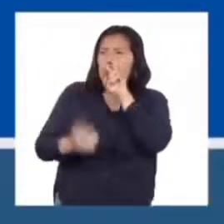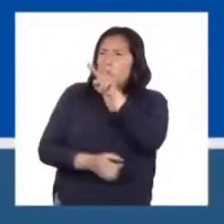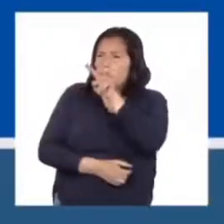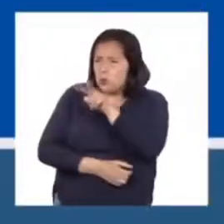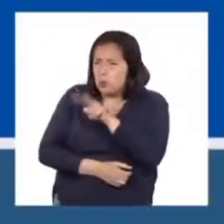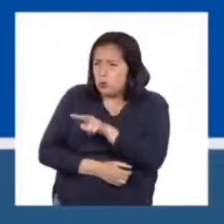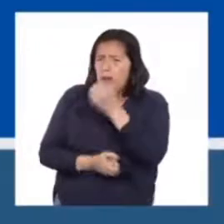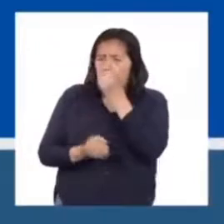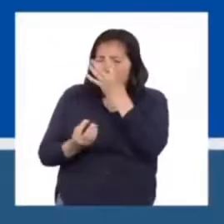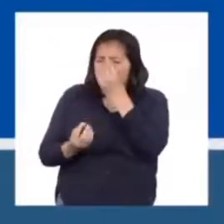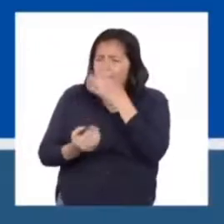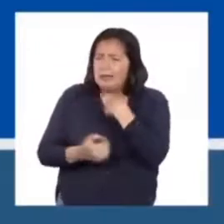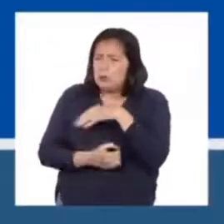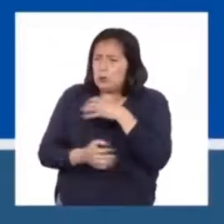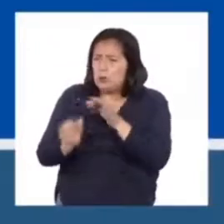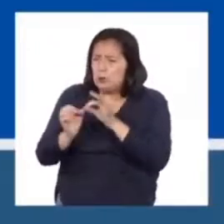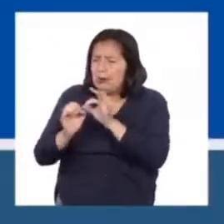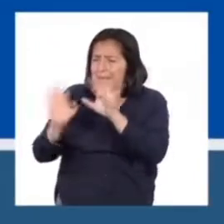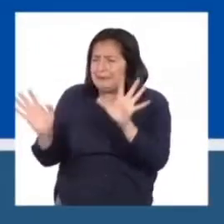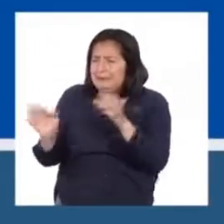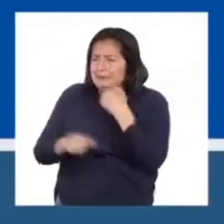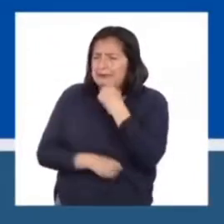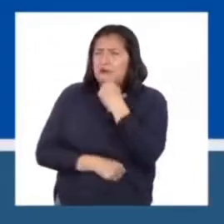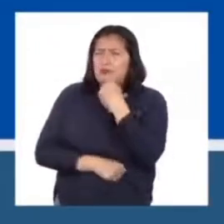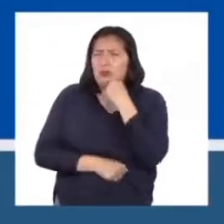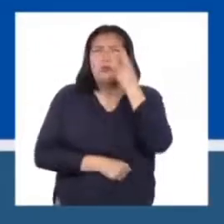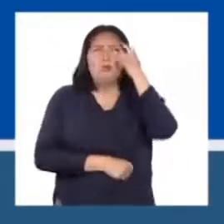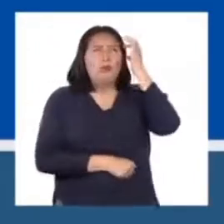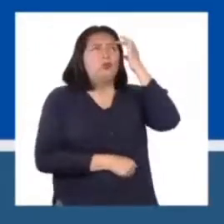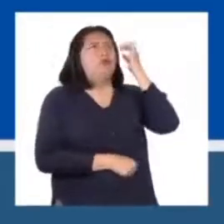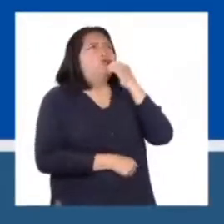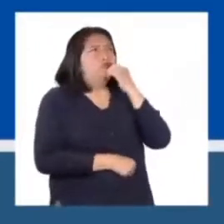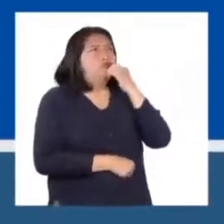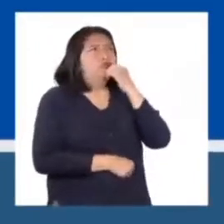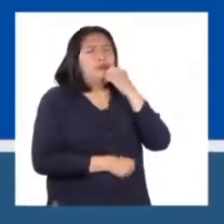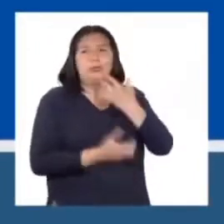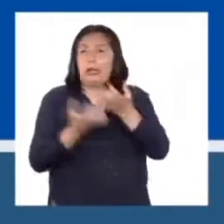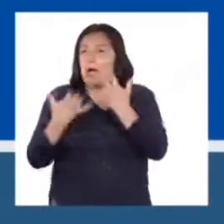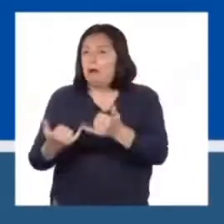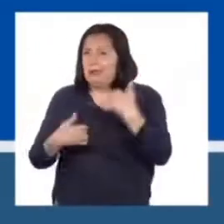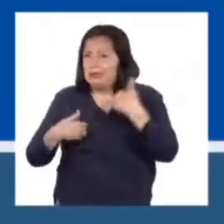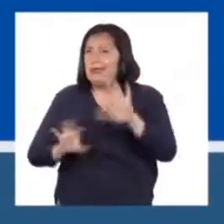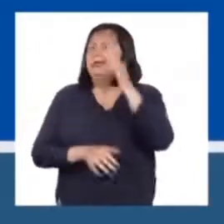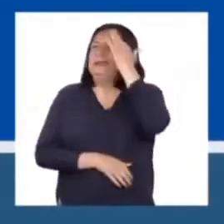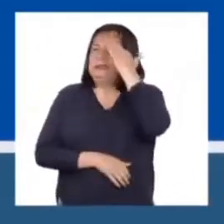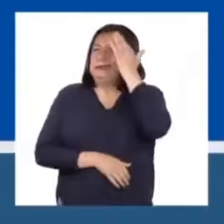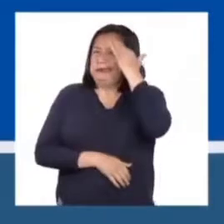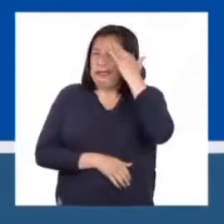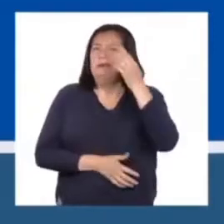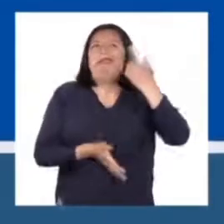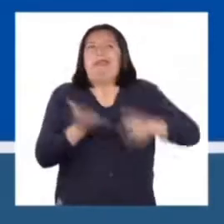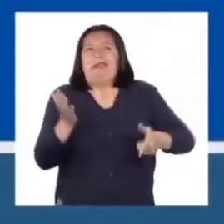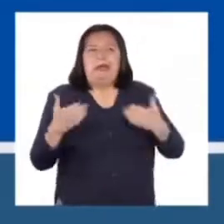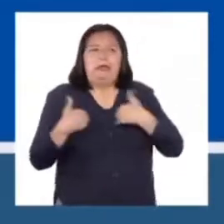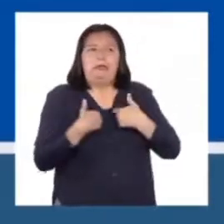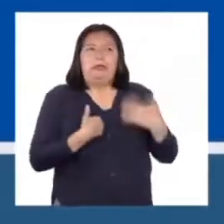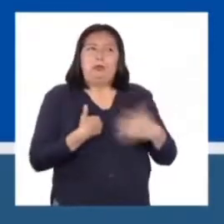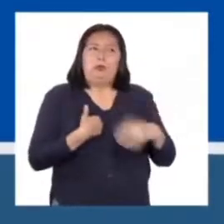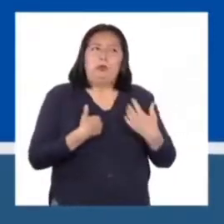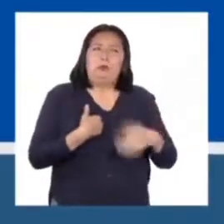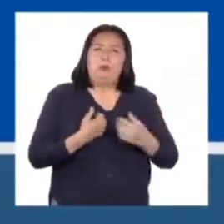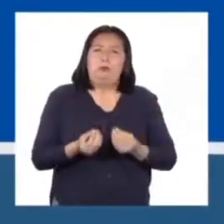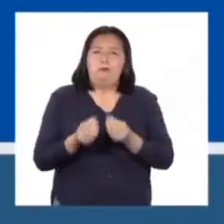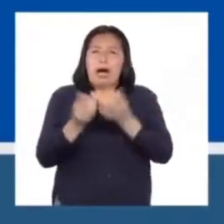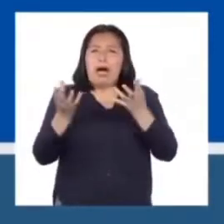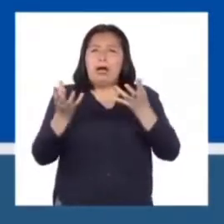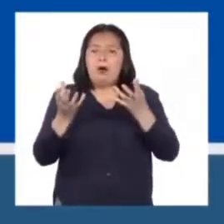la información con mayor claridad y sacar conclusiones. Ahora ya saben qué tipo de animal tiene mayor o menor